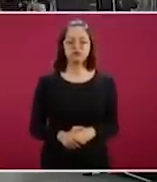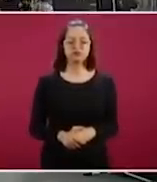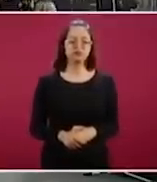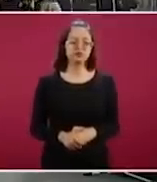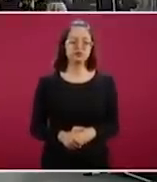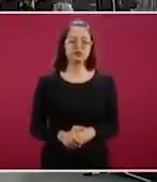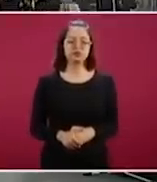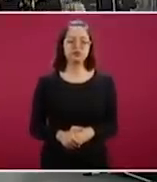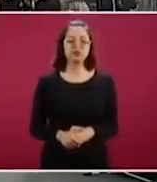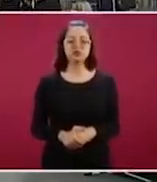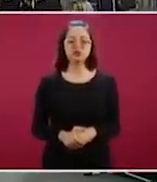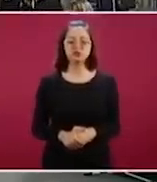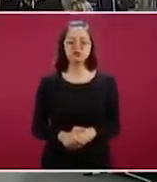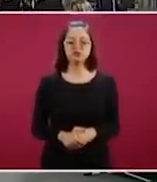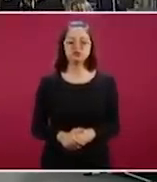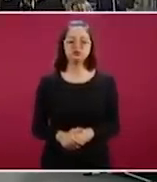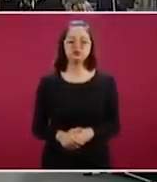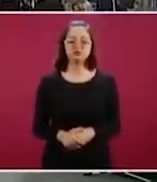una.